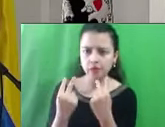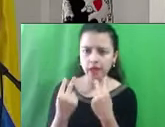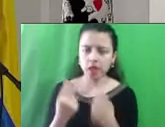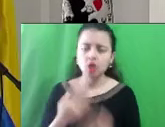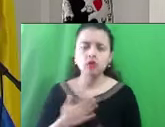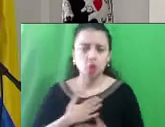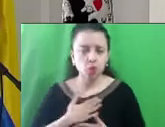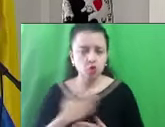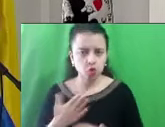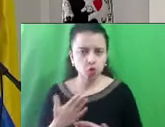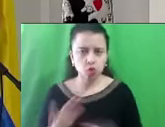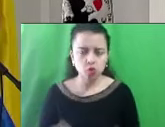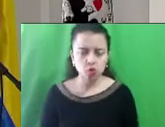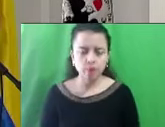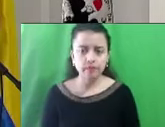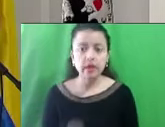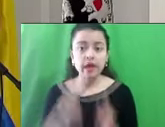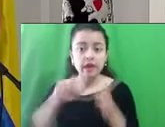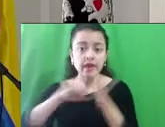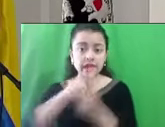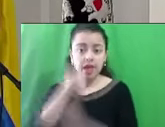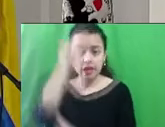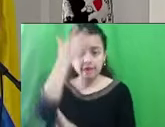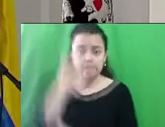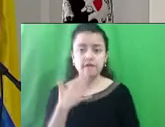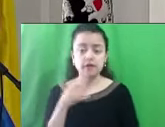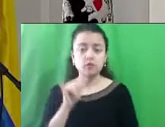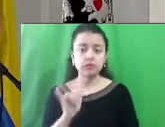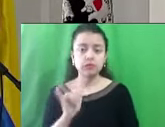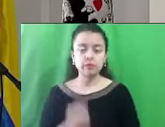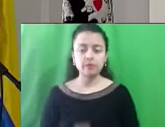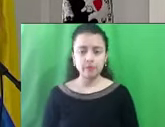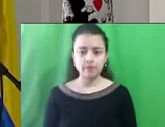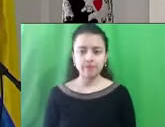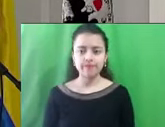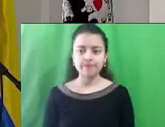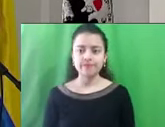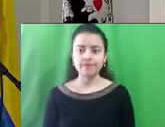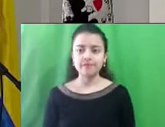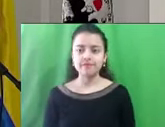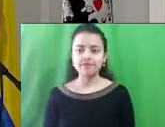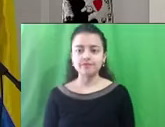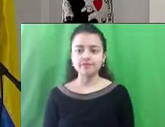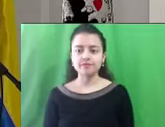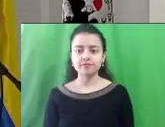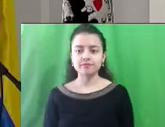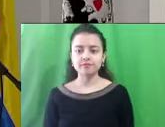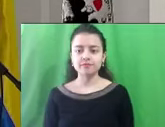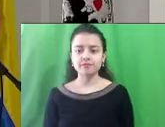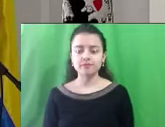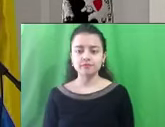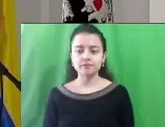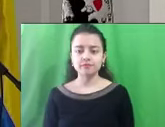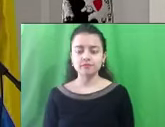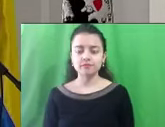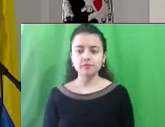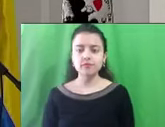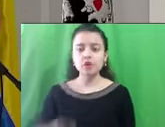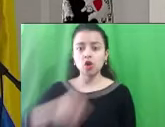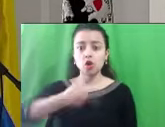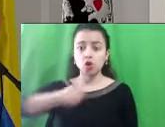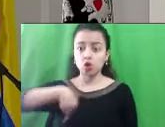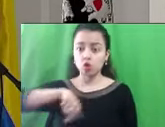información luego en la grabación que se va a mantener en redes. Haciendo este trabajo de gestión, haciendo nuestra rendición de cuentas